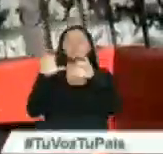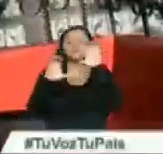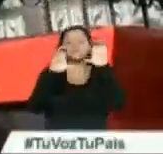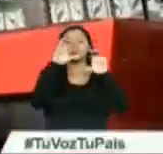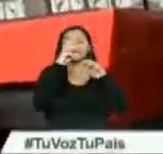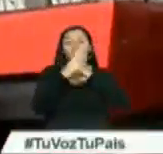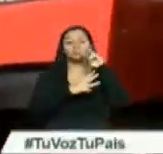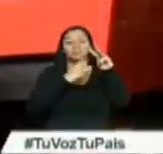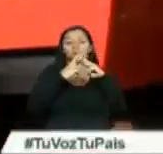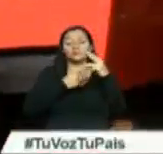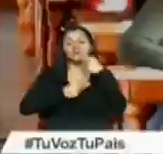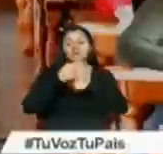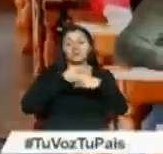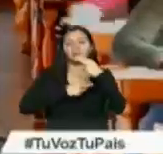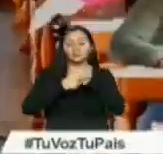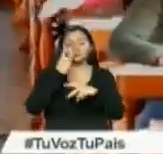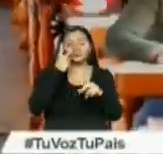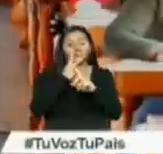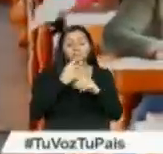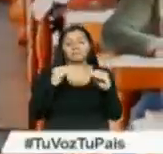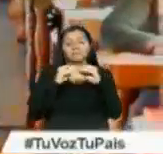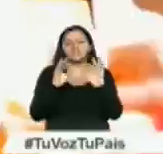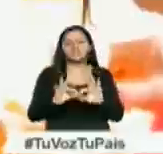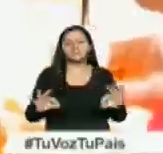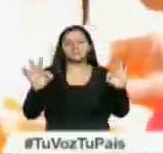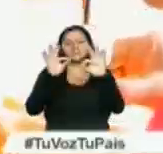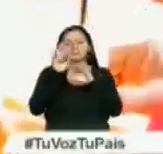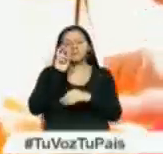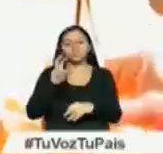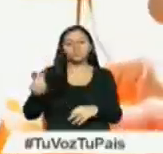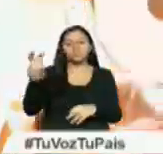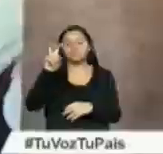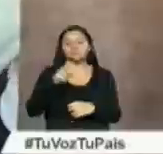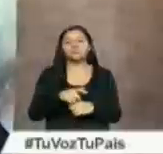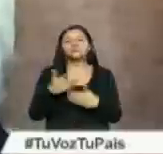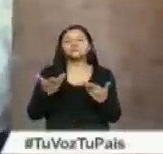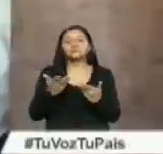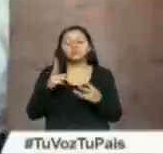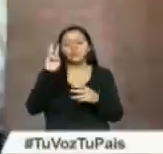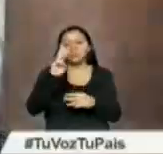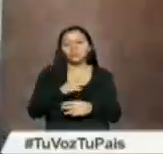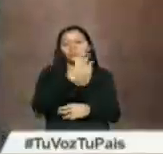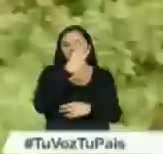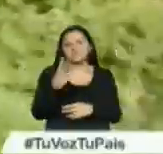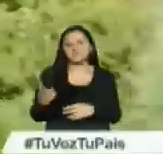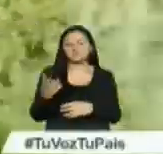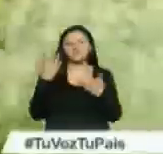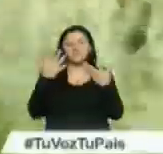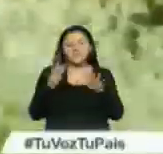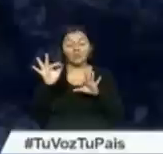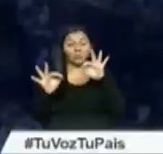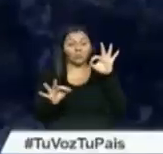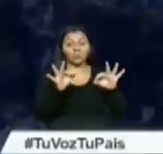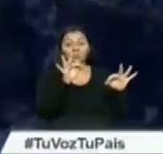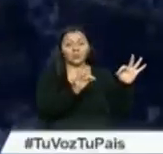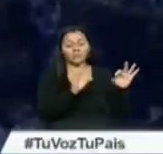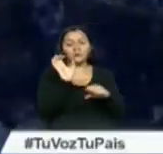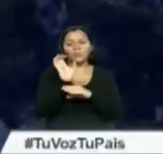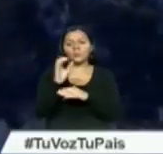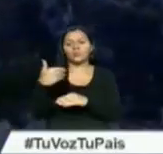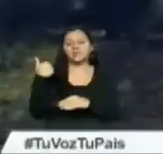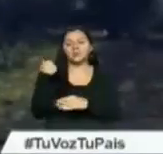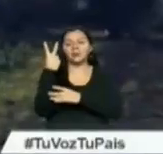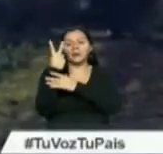Travel Market, considerada la más importante de turismo, que se desarrolla en Londres. De acuerdo con el jurado, Ecuador se lleva